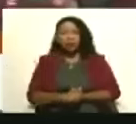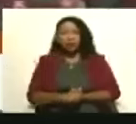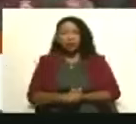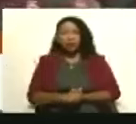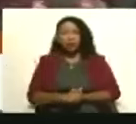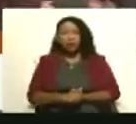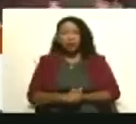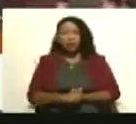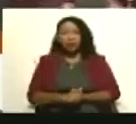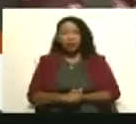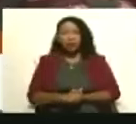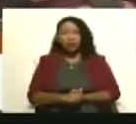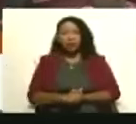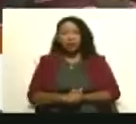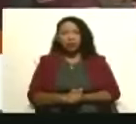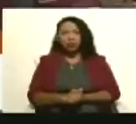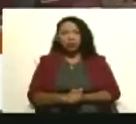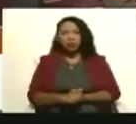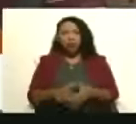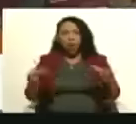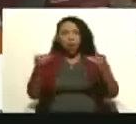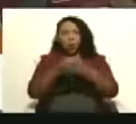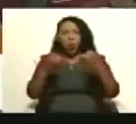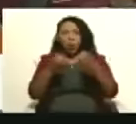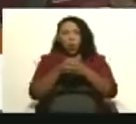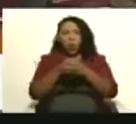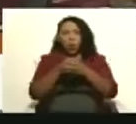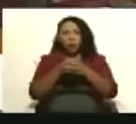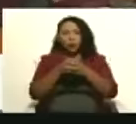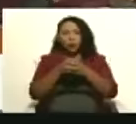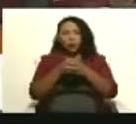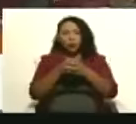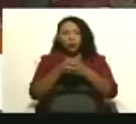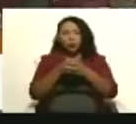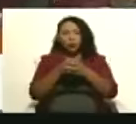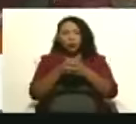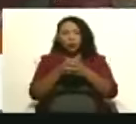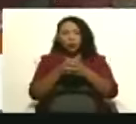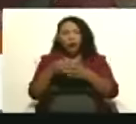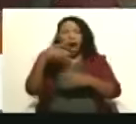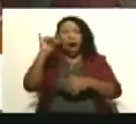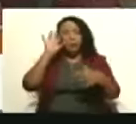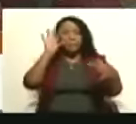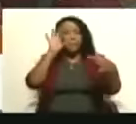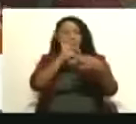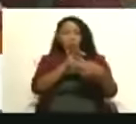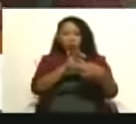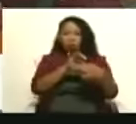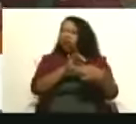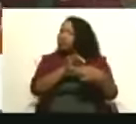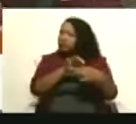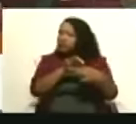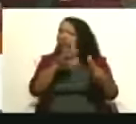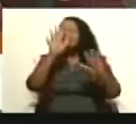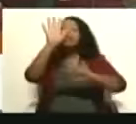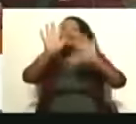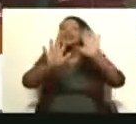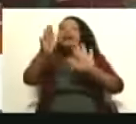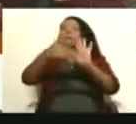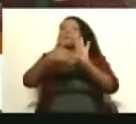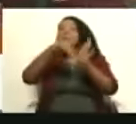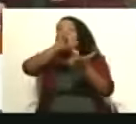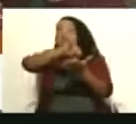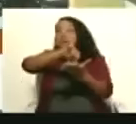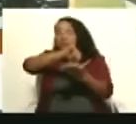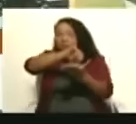Ha dicho también que todos los cuerpos de seguridad ciudadana estarán vinculados a los 15.000 centros de votación con los